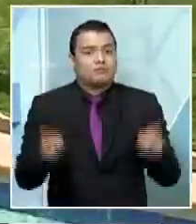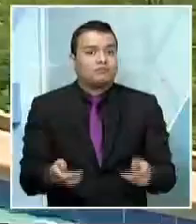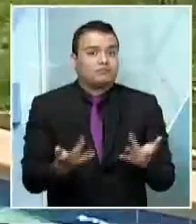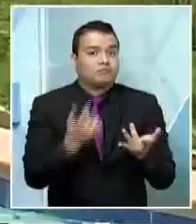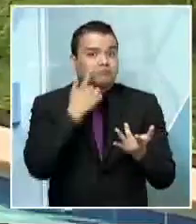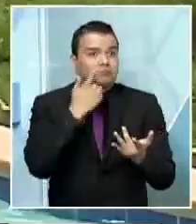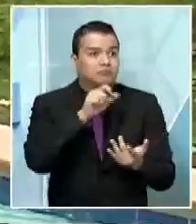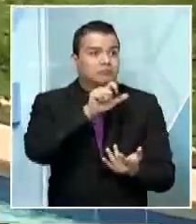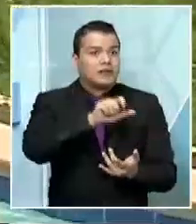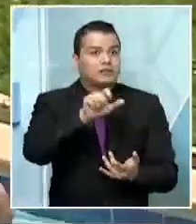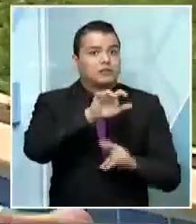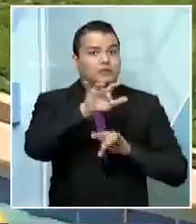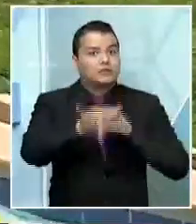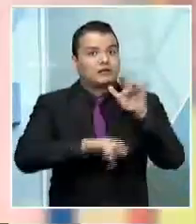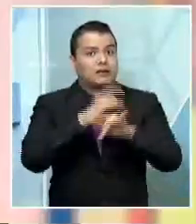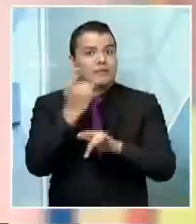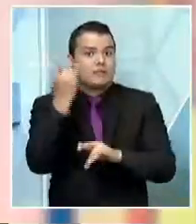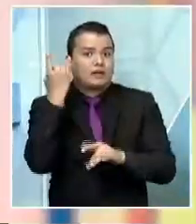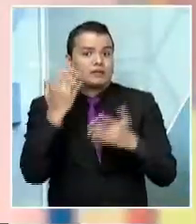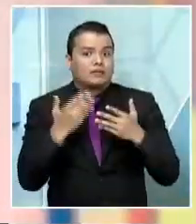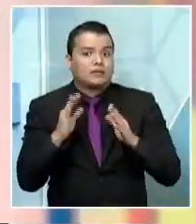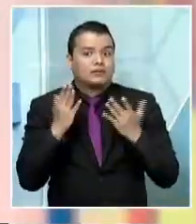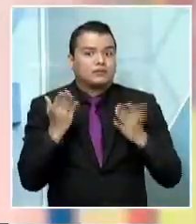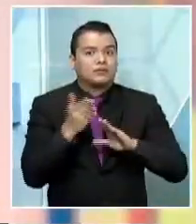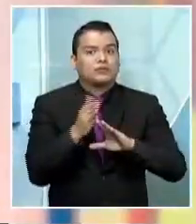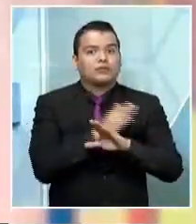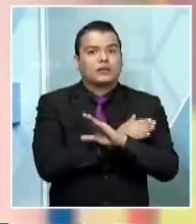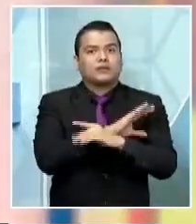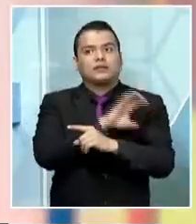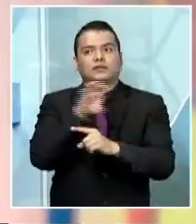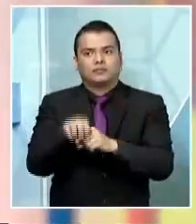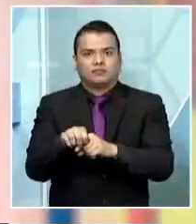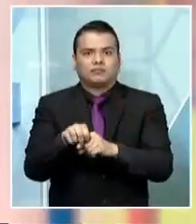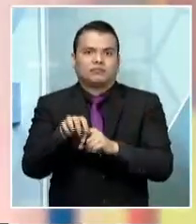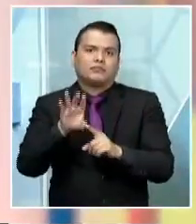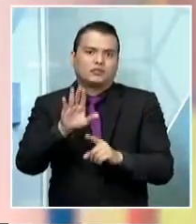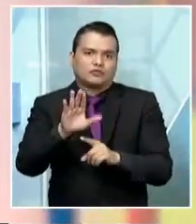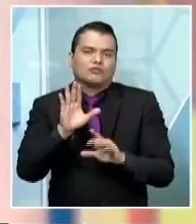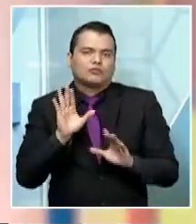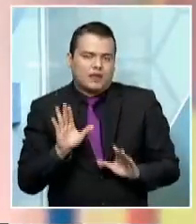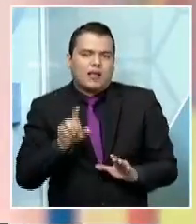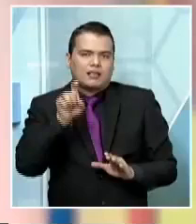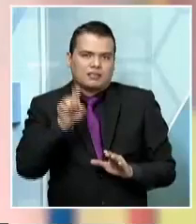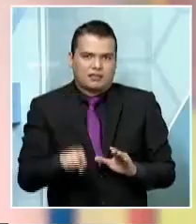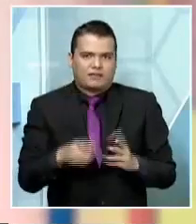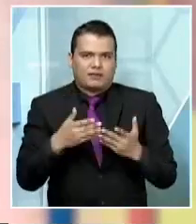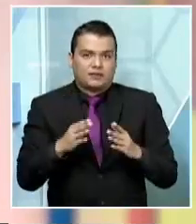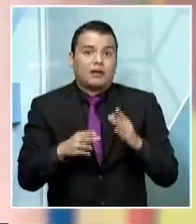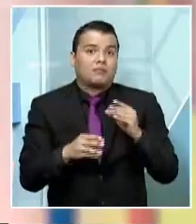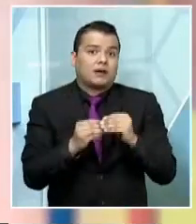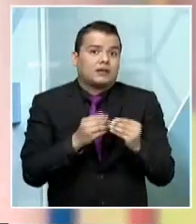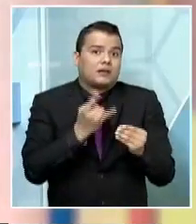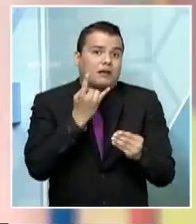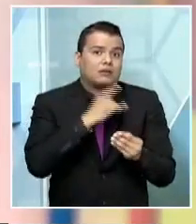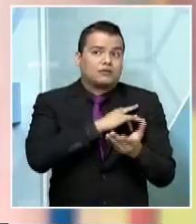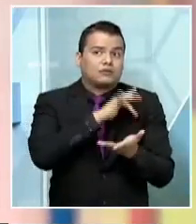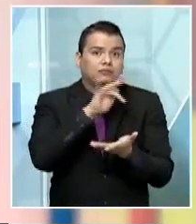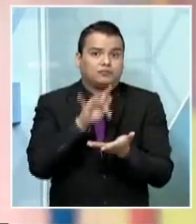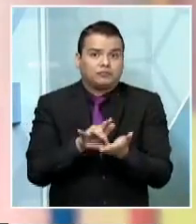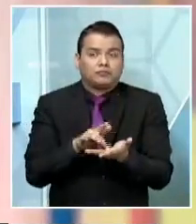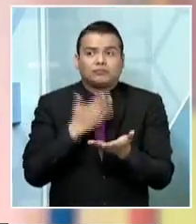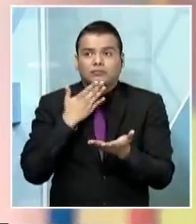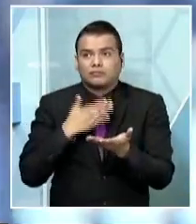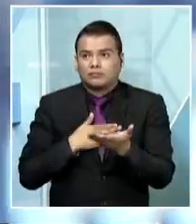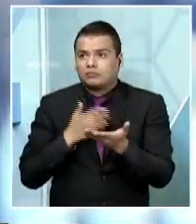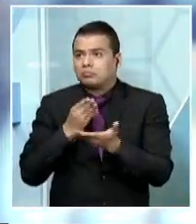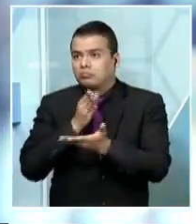para reactivar el sector. Mediante reserva, pero también la persona presencialmente puede adquirir sus